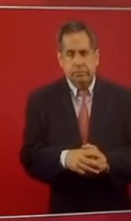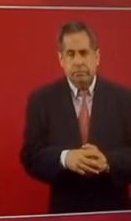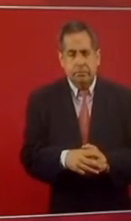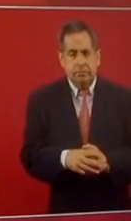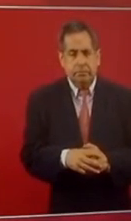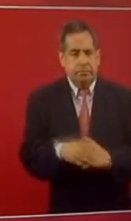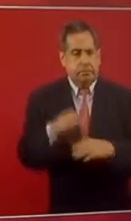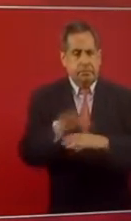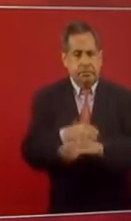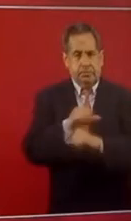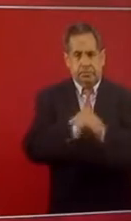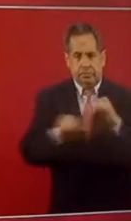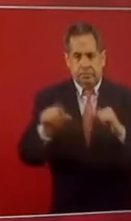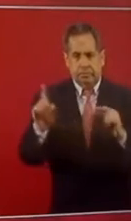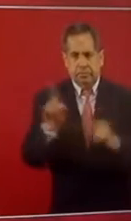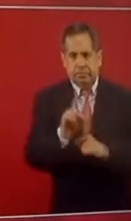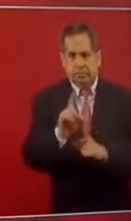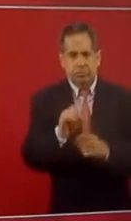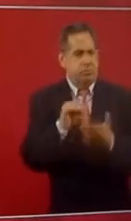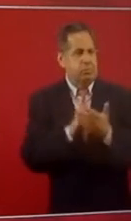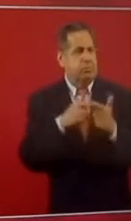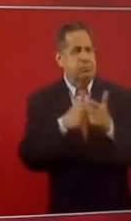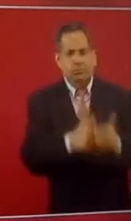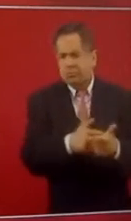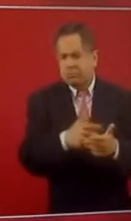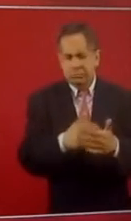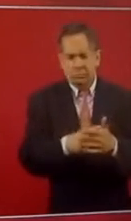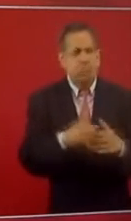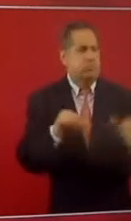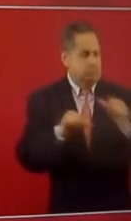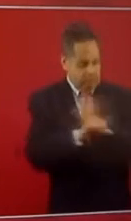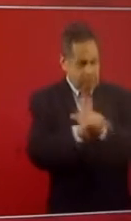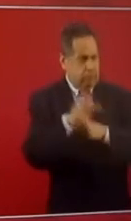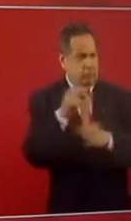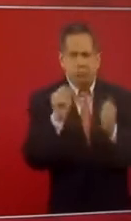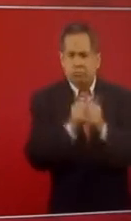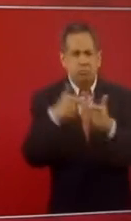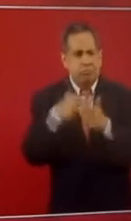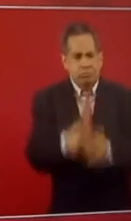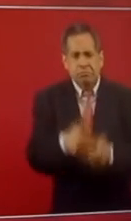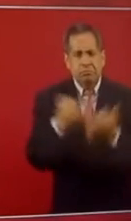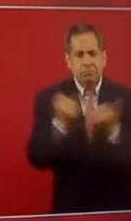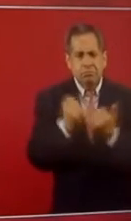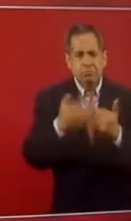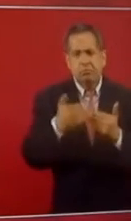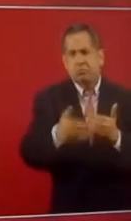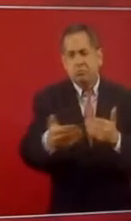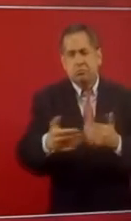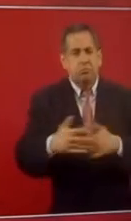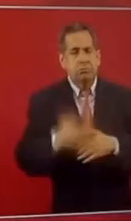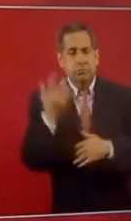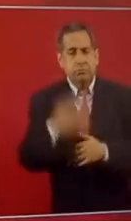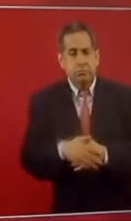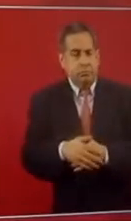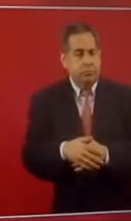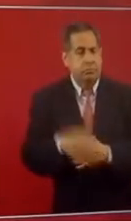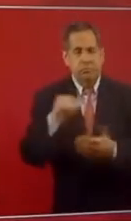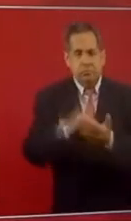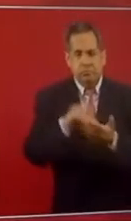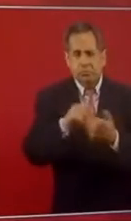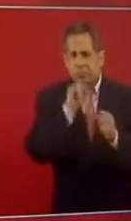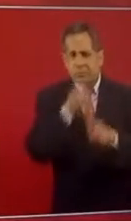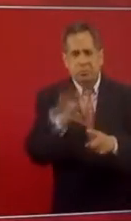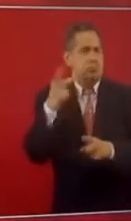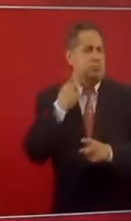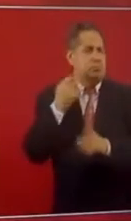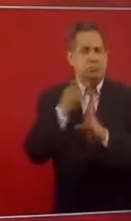país. 2 años después, Mireles fue nombrado por el gobierno del presidente Andrés Manuel López Obrador, subdelegado